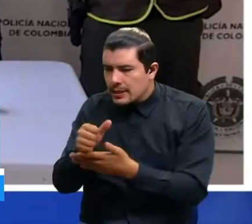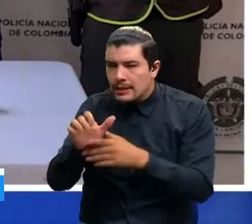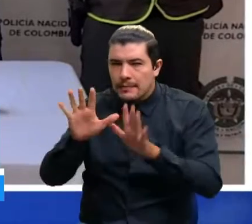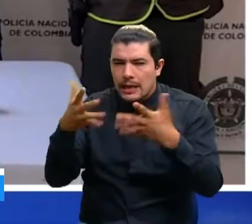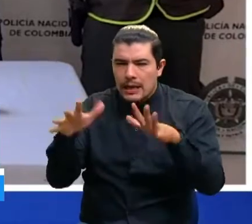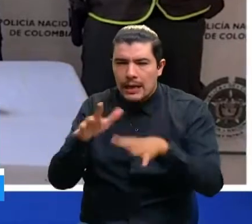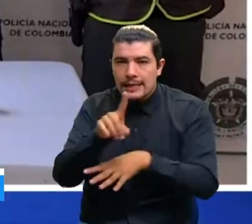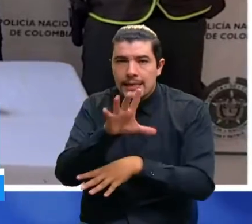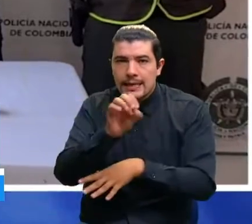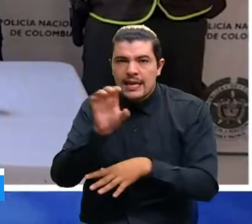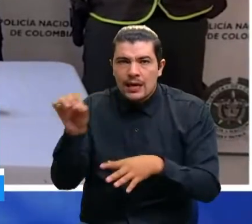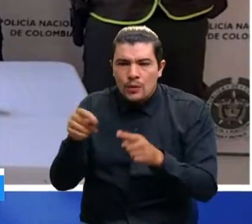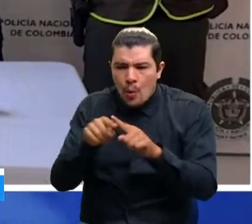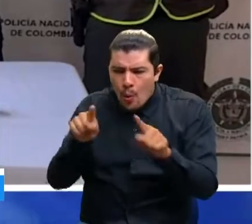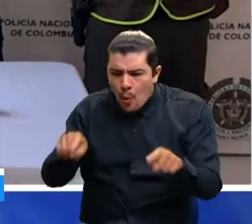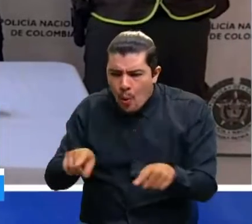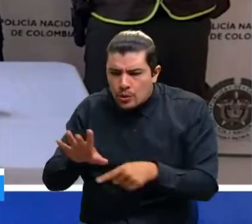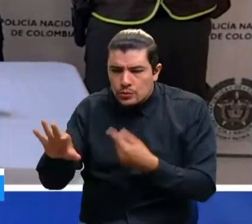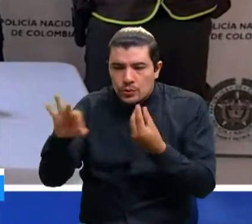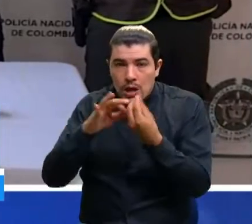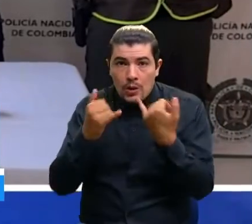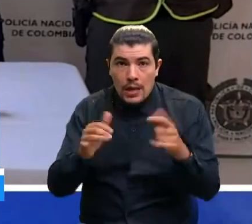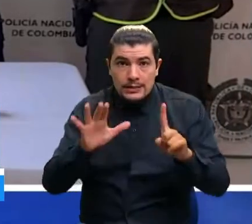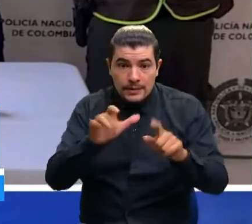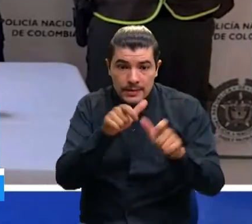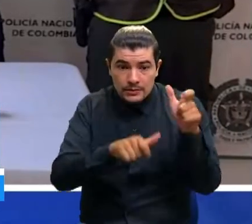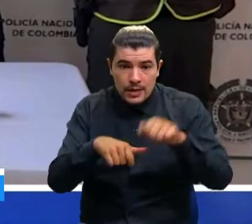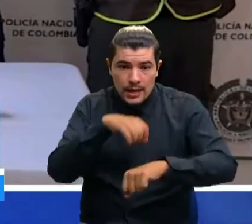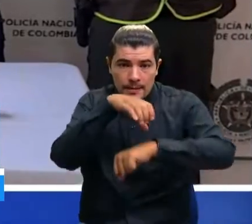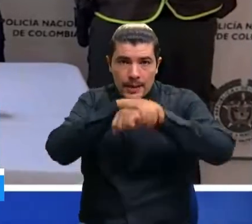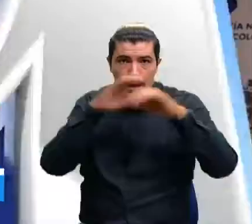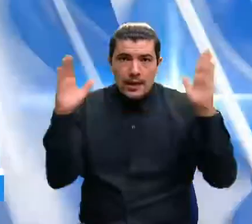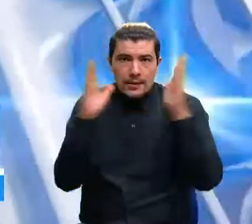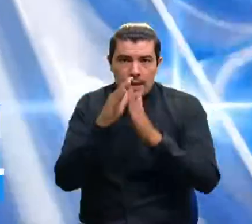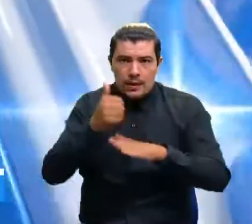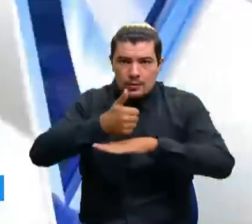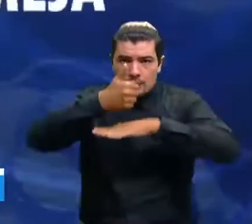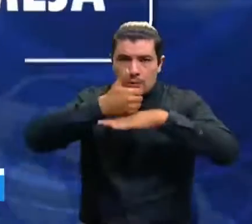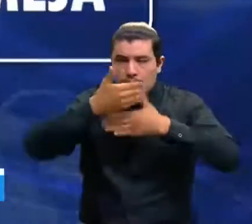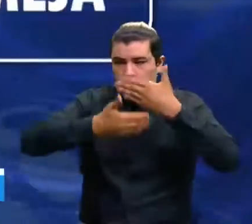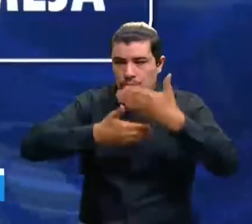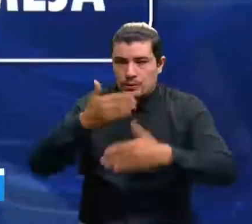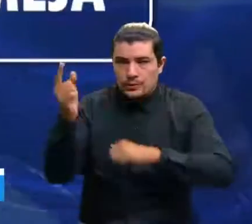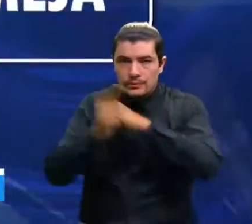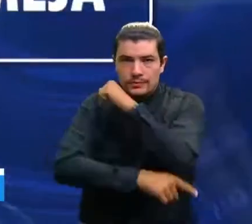estupefacientes. Los capturados fueron puestos a disposición de las autoridades competentes.